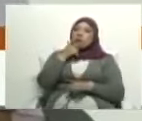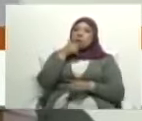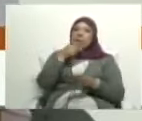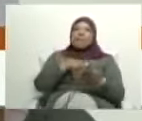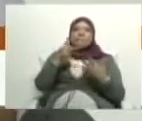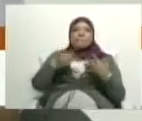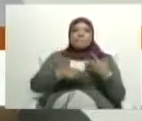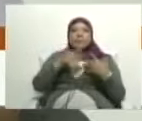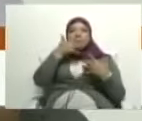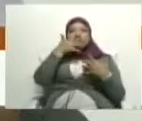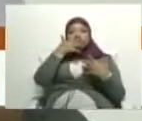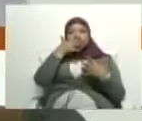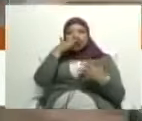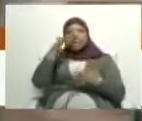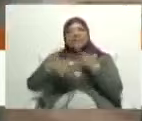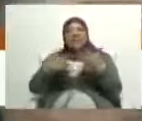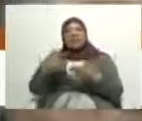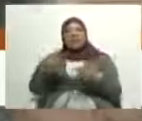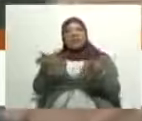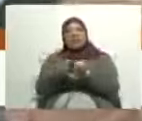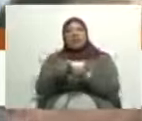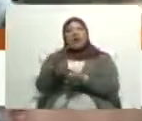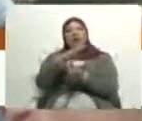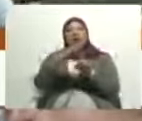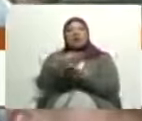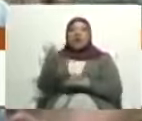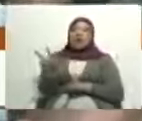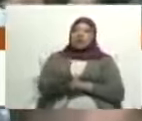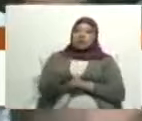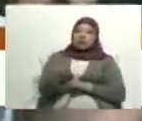productos artesanales de la cultura venezolana.